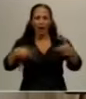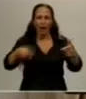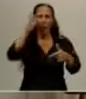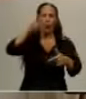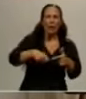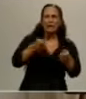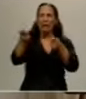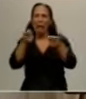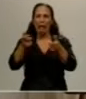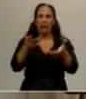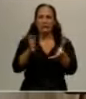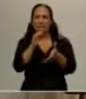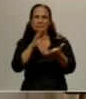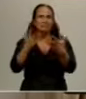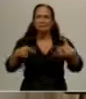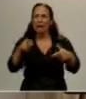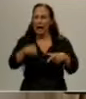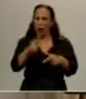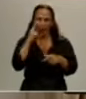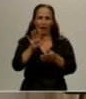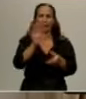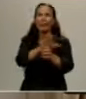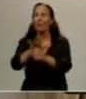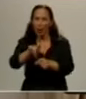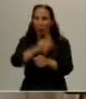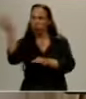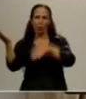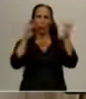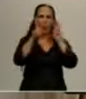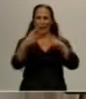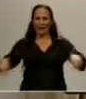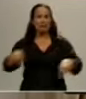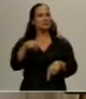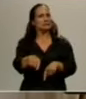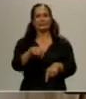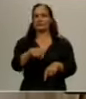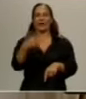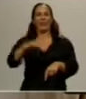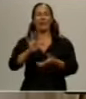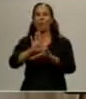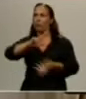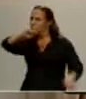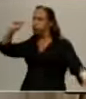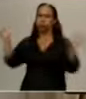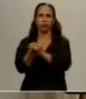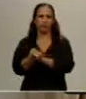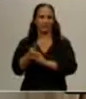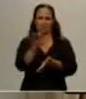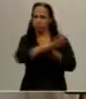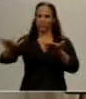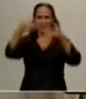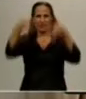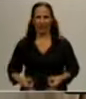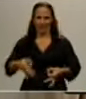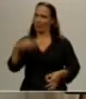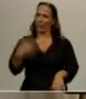evidentemente ha quedado al descubierto en estos momentos y que es necesario cortar de cuajo. Por eso he tomado la resolución